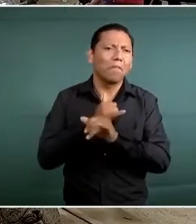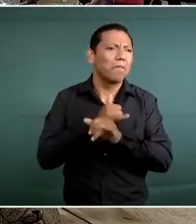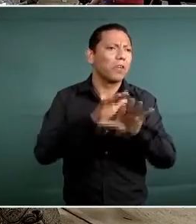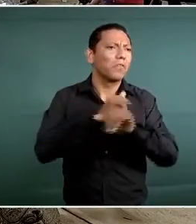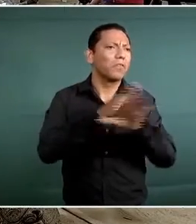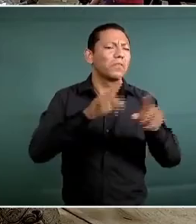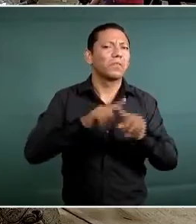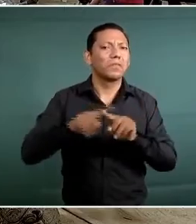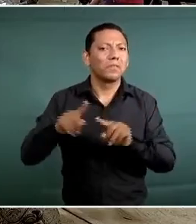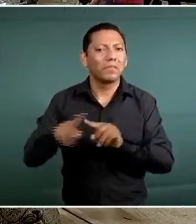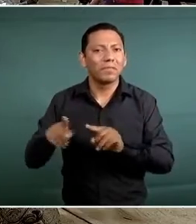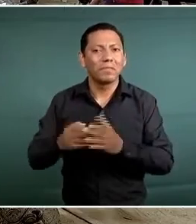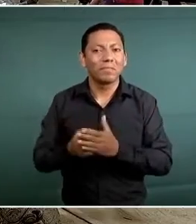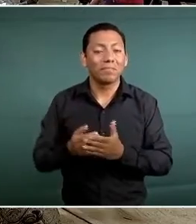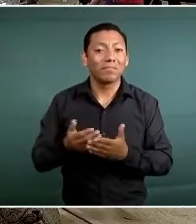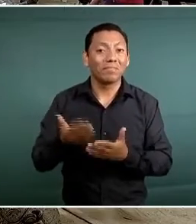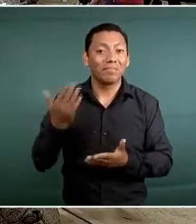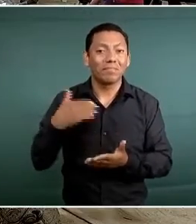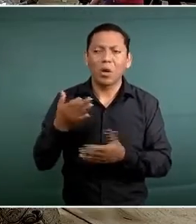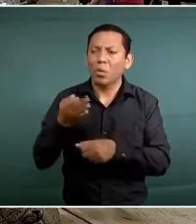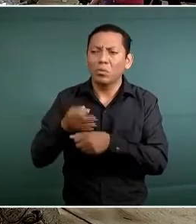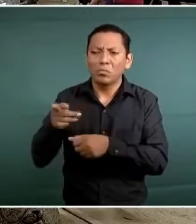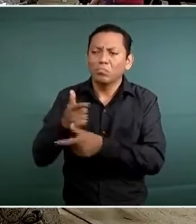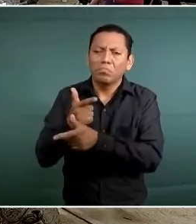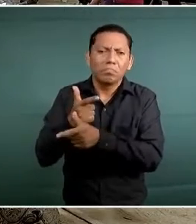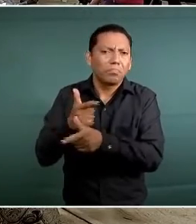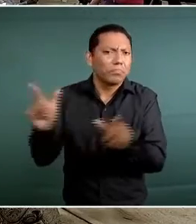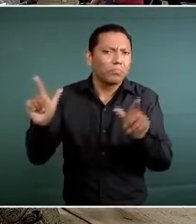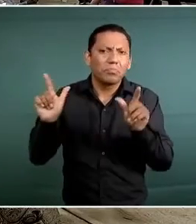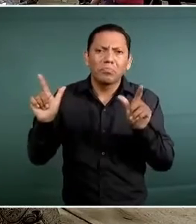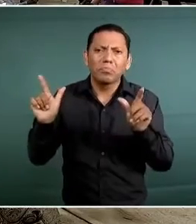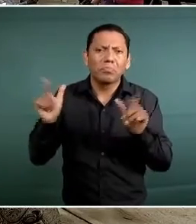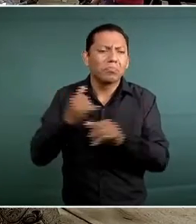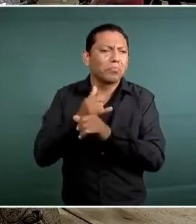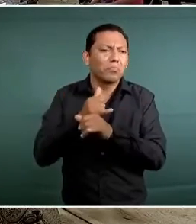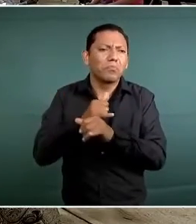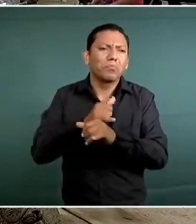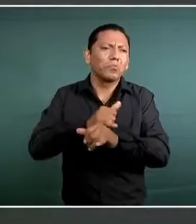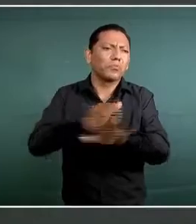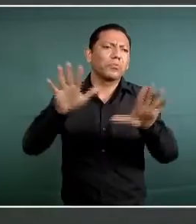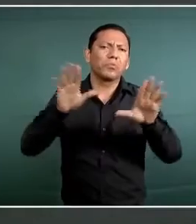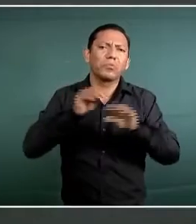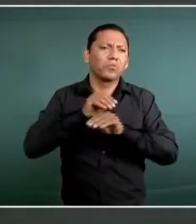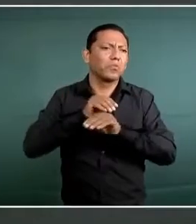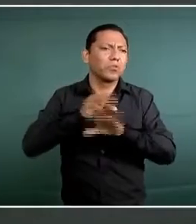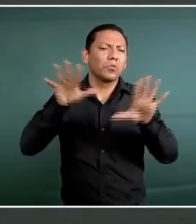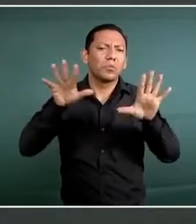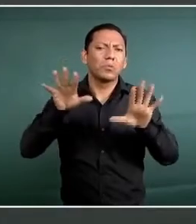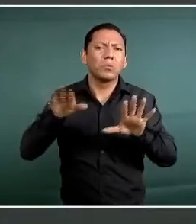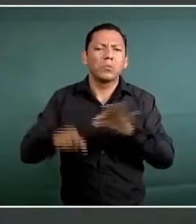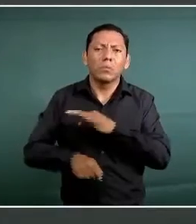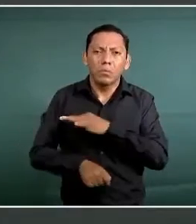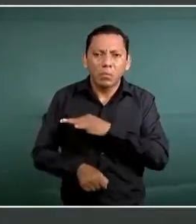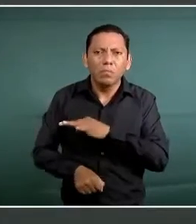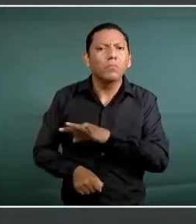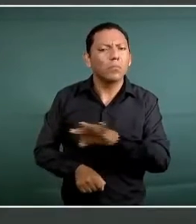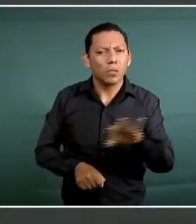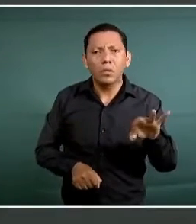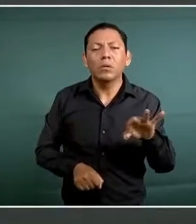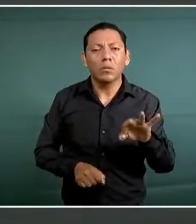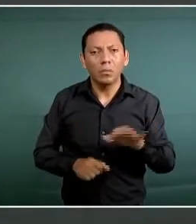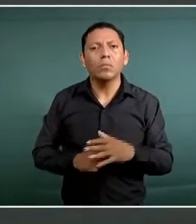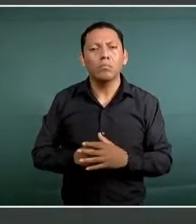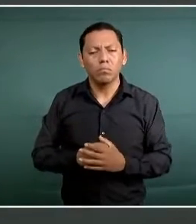es una prensa libre que puede este ejercer